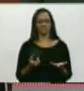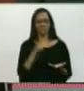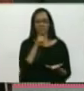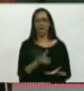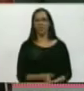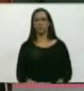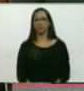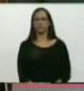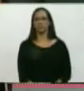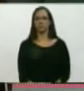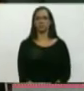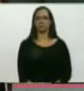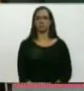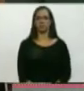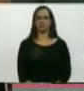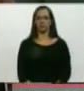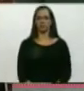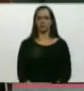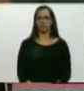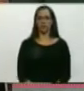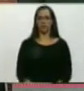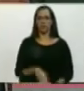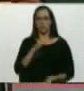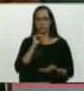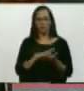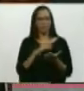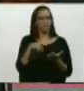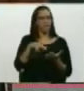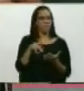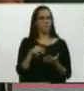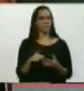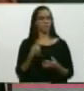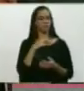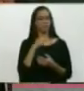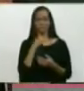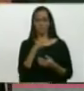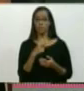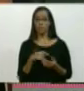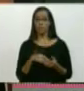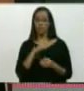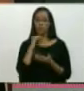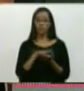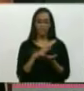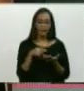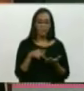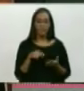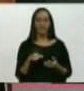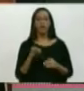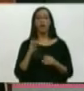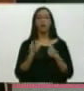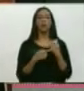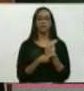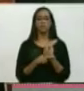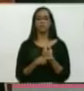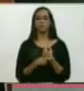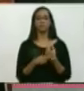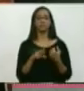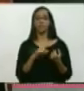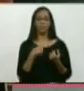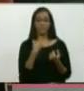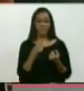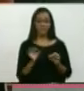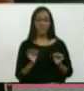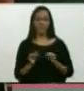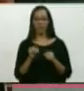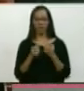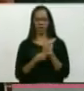levantar, que nosotros lo dijimos, un muerto que camina. O sea, cuando dijimos un muerto que camina, porque además a Guaidó, uno no puede decir nada de